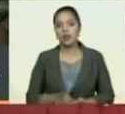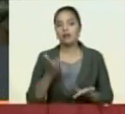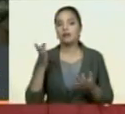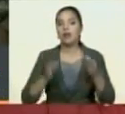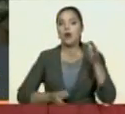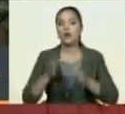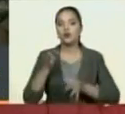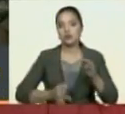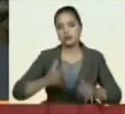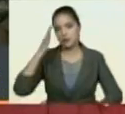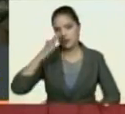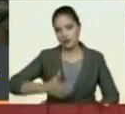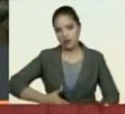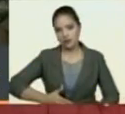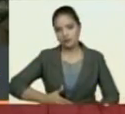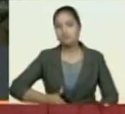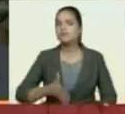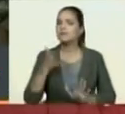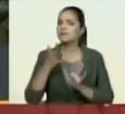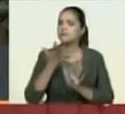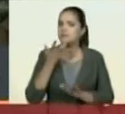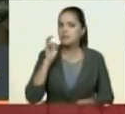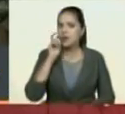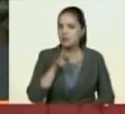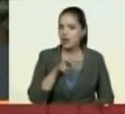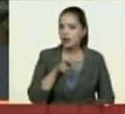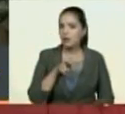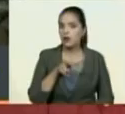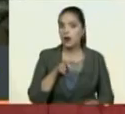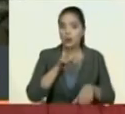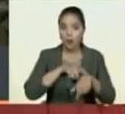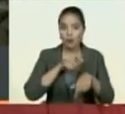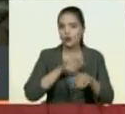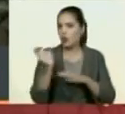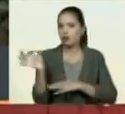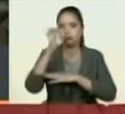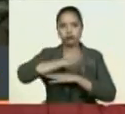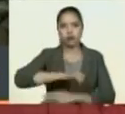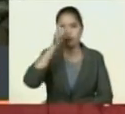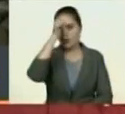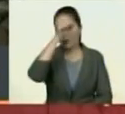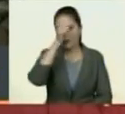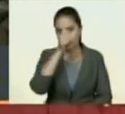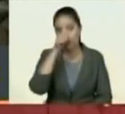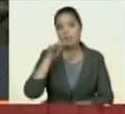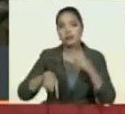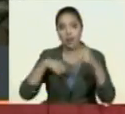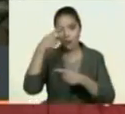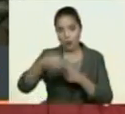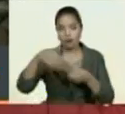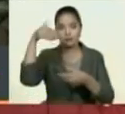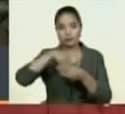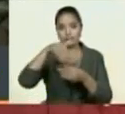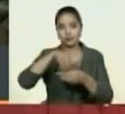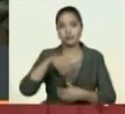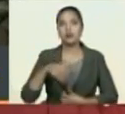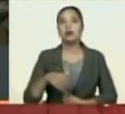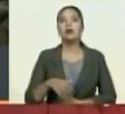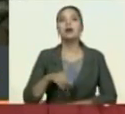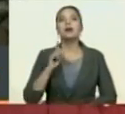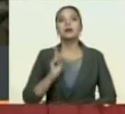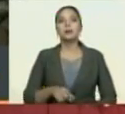justicia militar, que se cometan antes, durante y después de la jornada